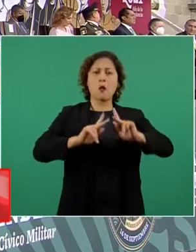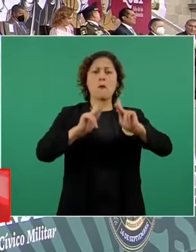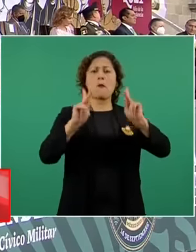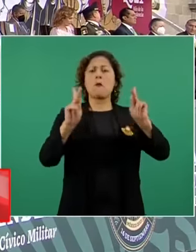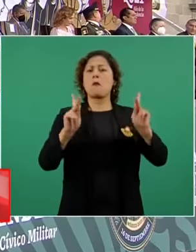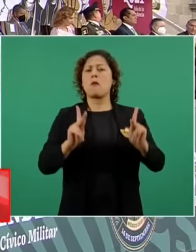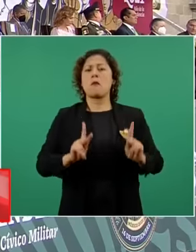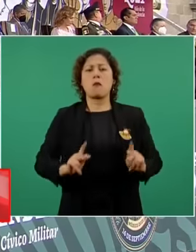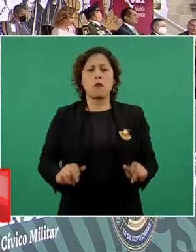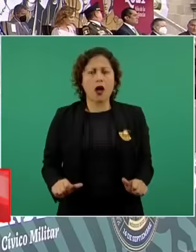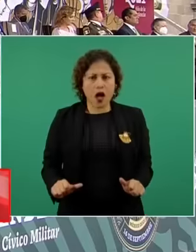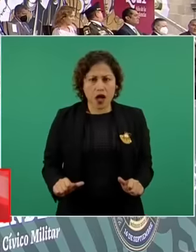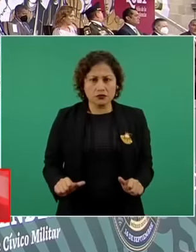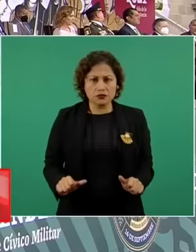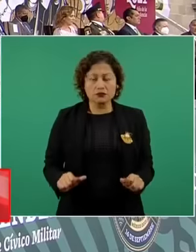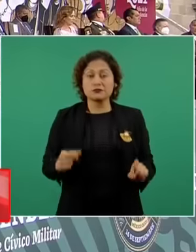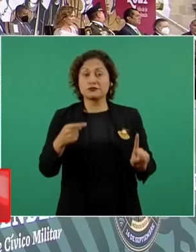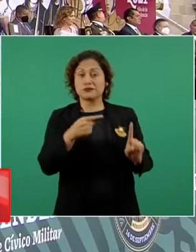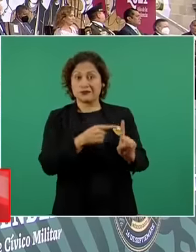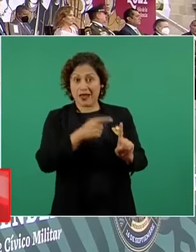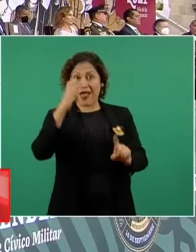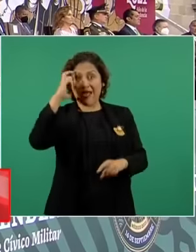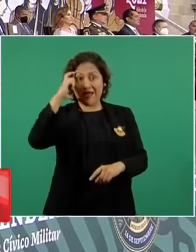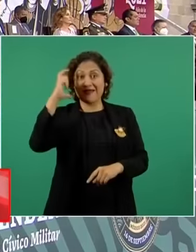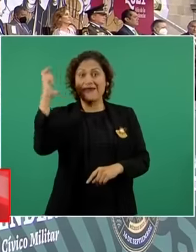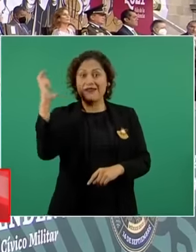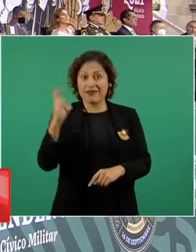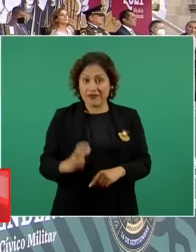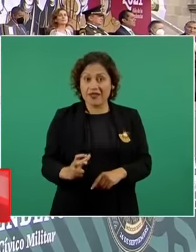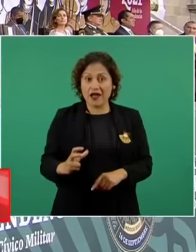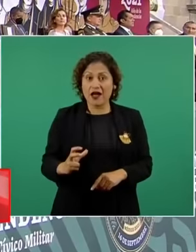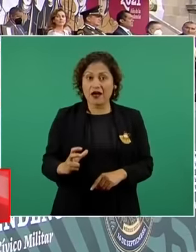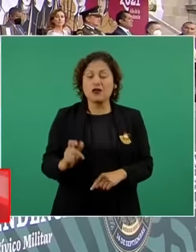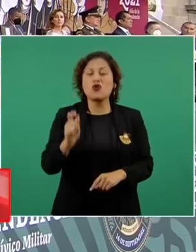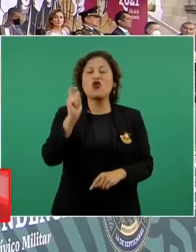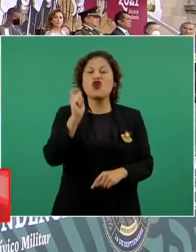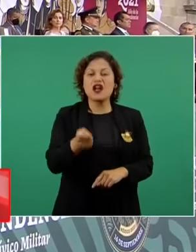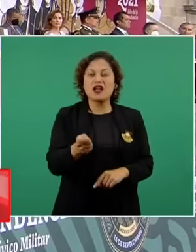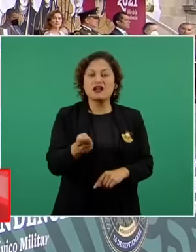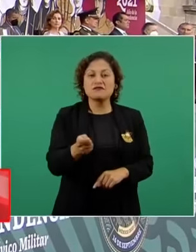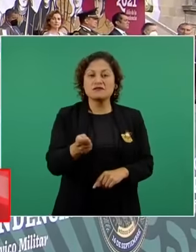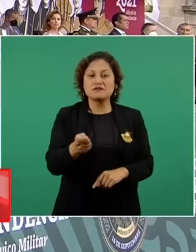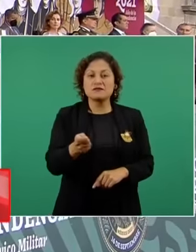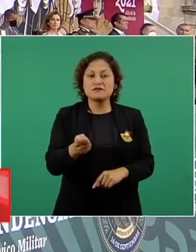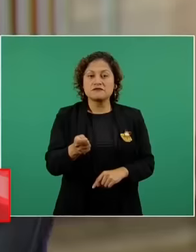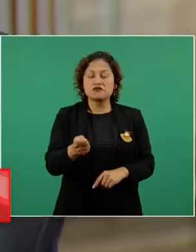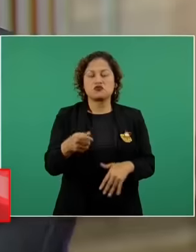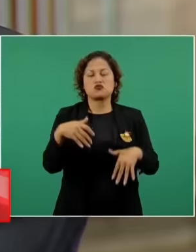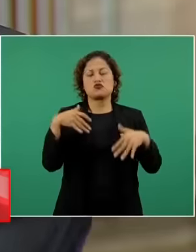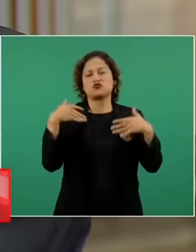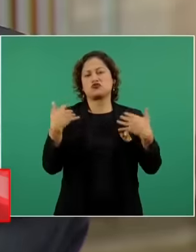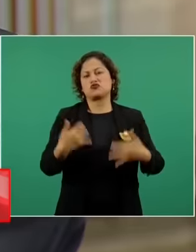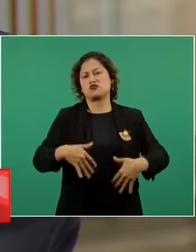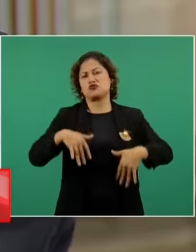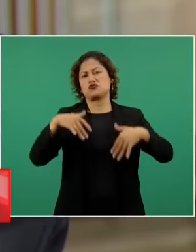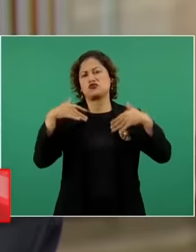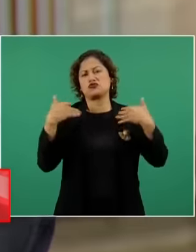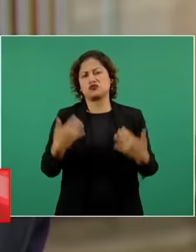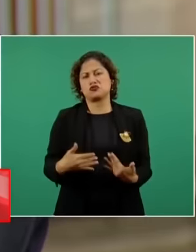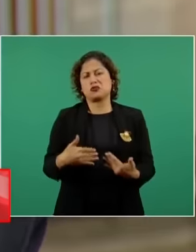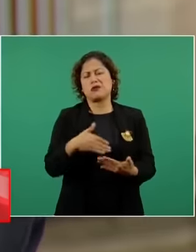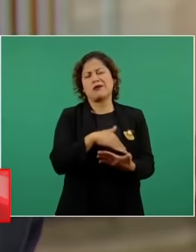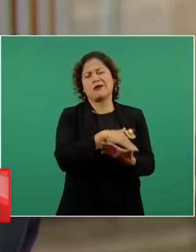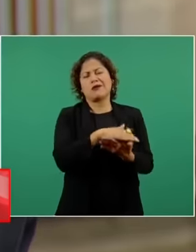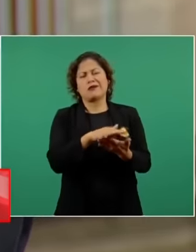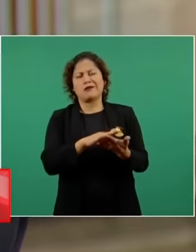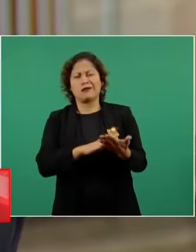y hasta tuvo el gesto de una insólita amabilidad de componer unas